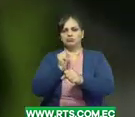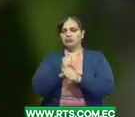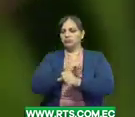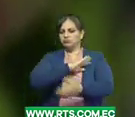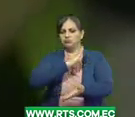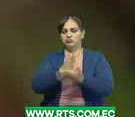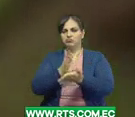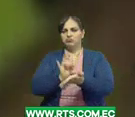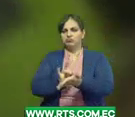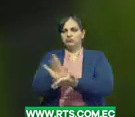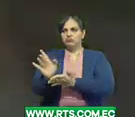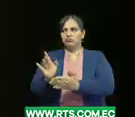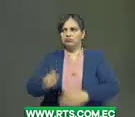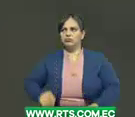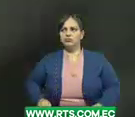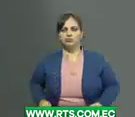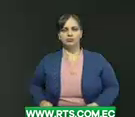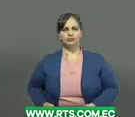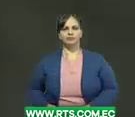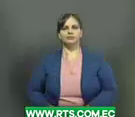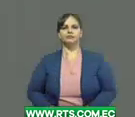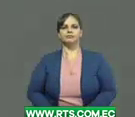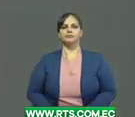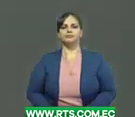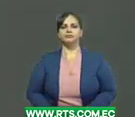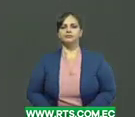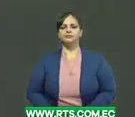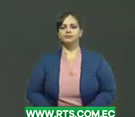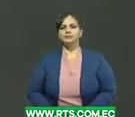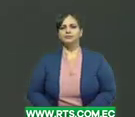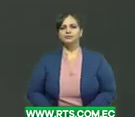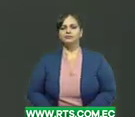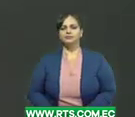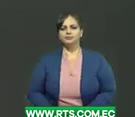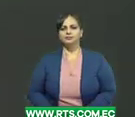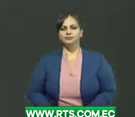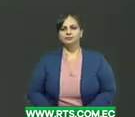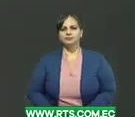3 días para apelar, caballero. Informó Carolina Cuenca.